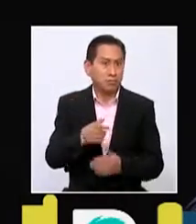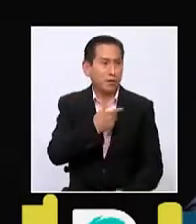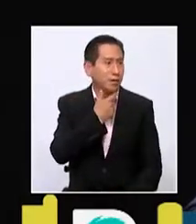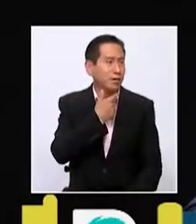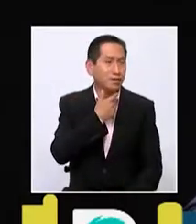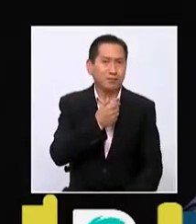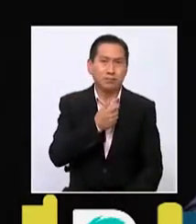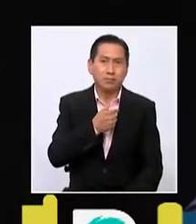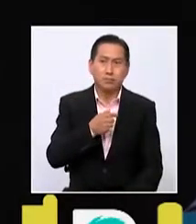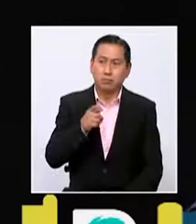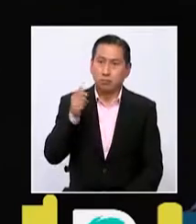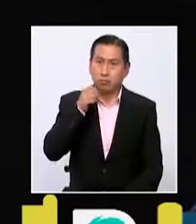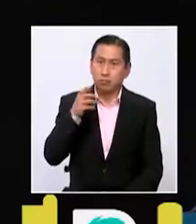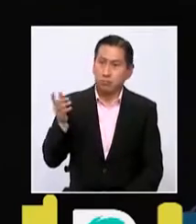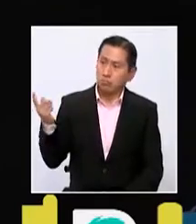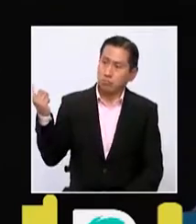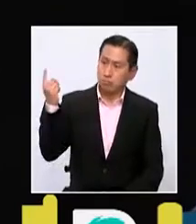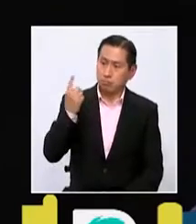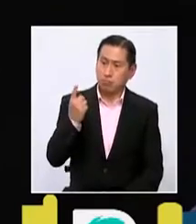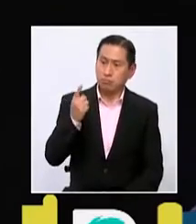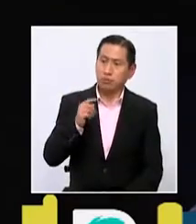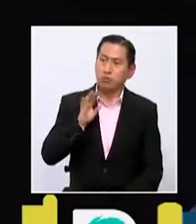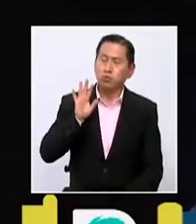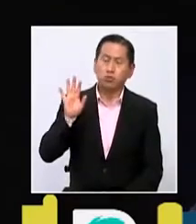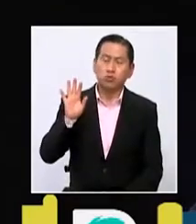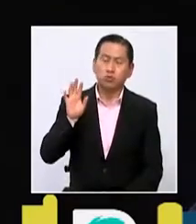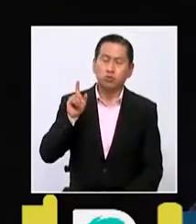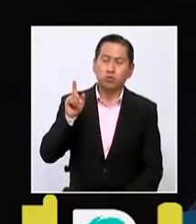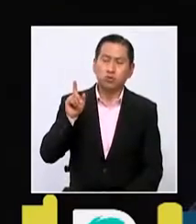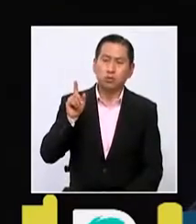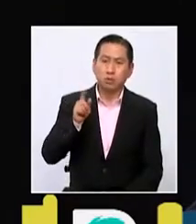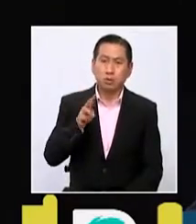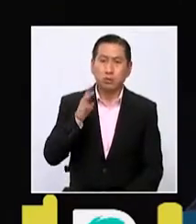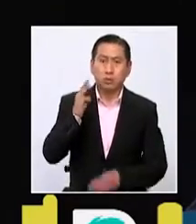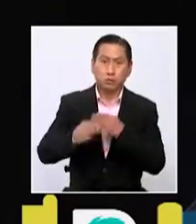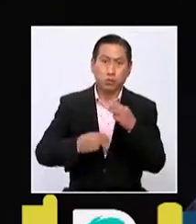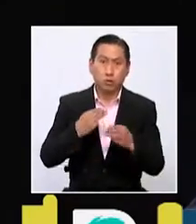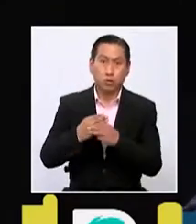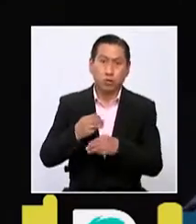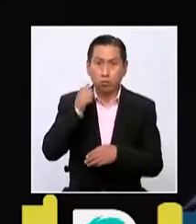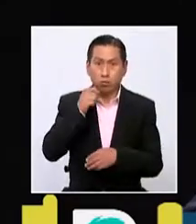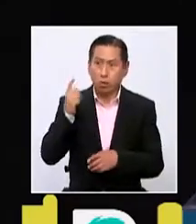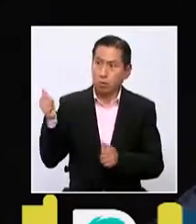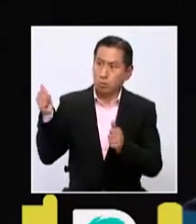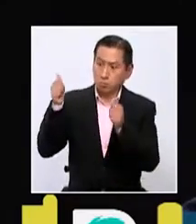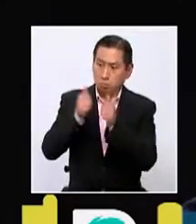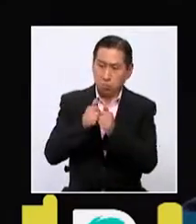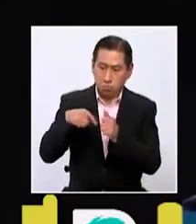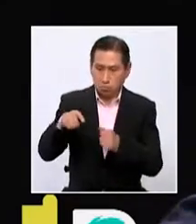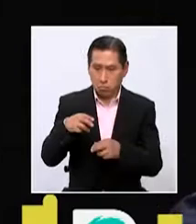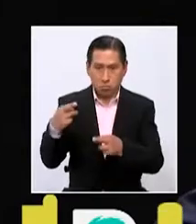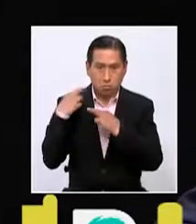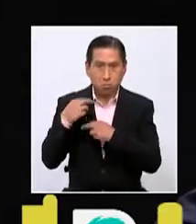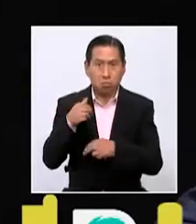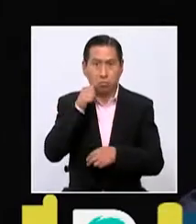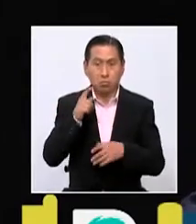La productora que traje por parte de Telemundo Studios es una mujer. Y la protagonista que